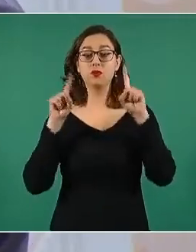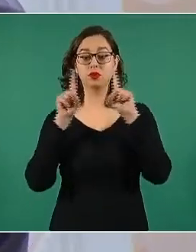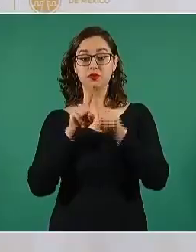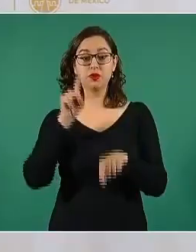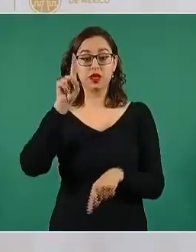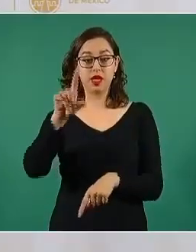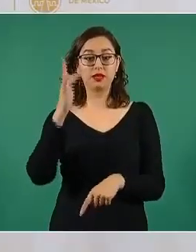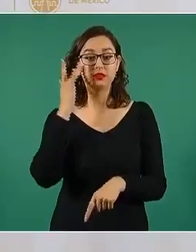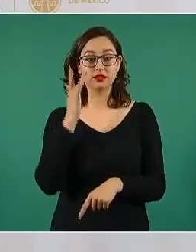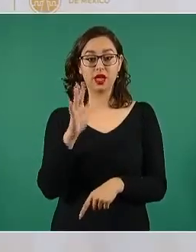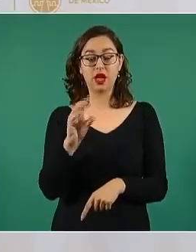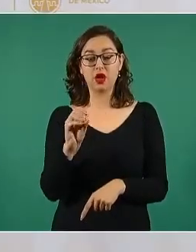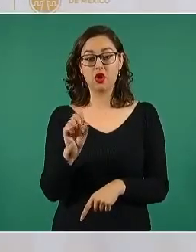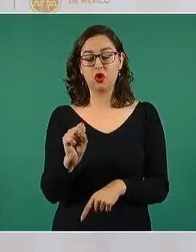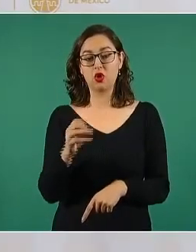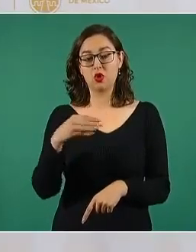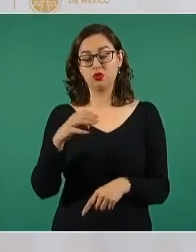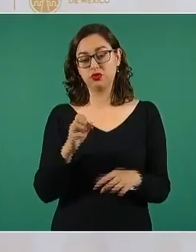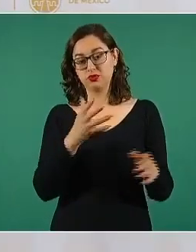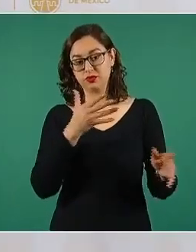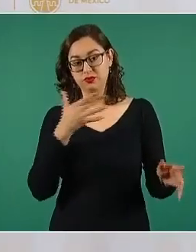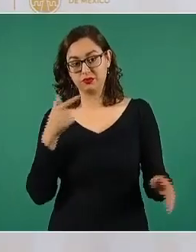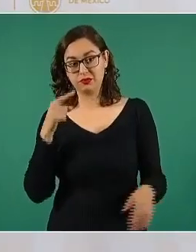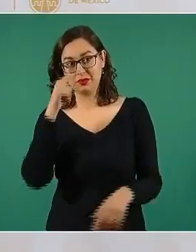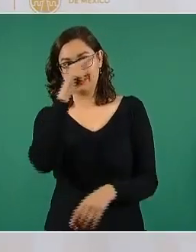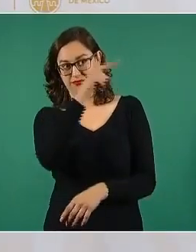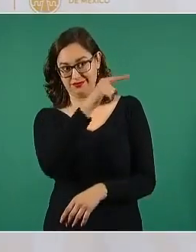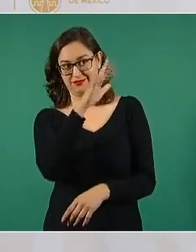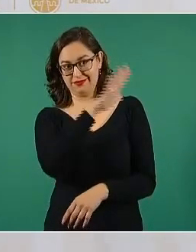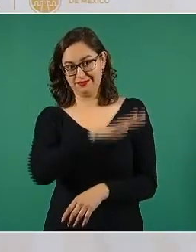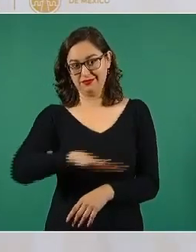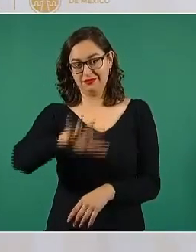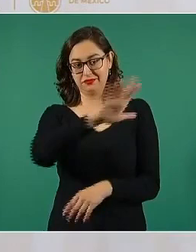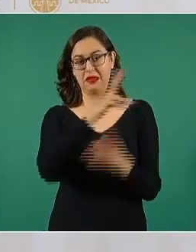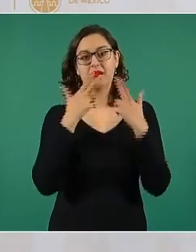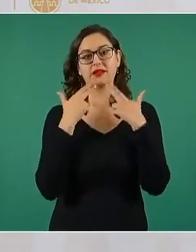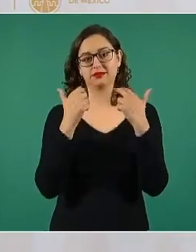Cosme, más allá de la Alameda.